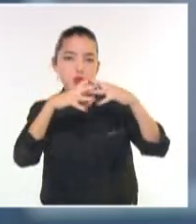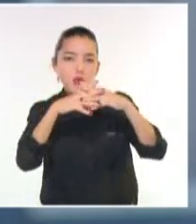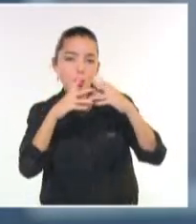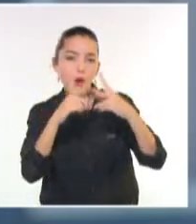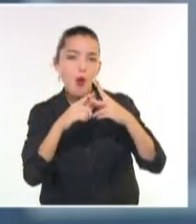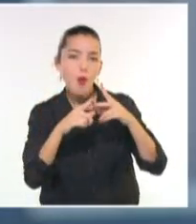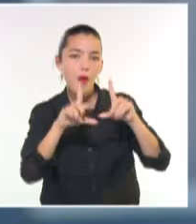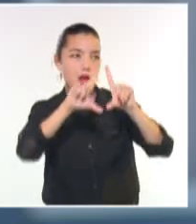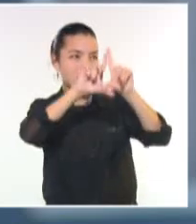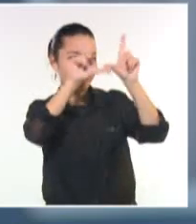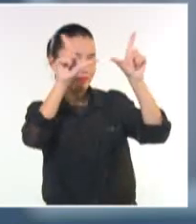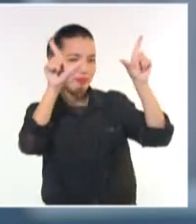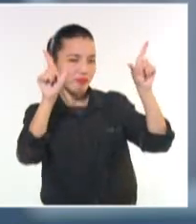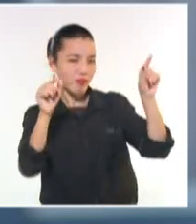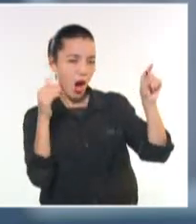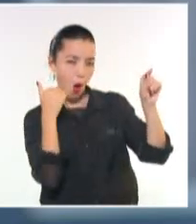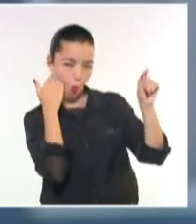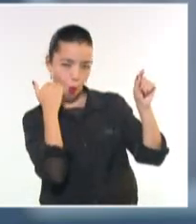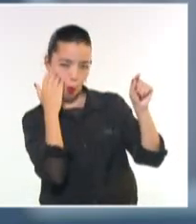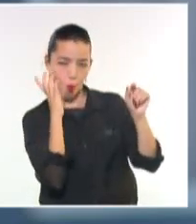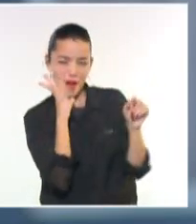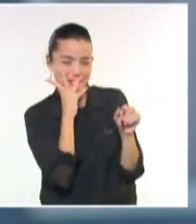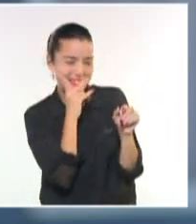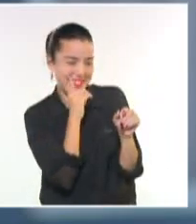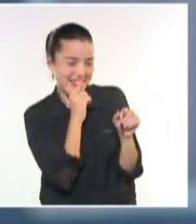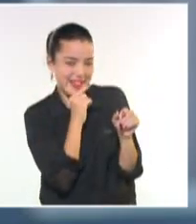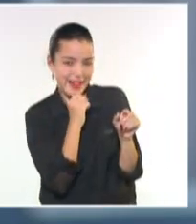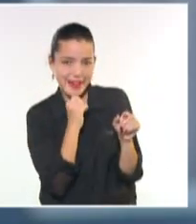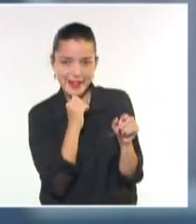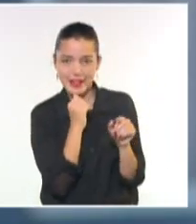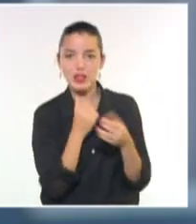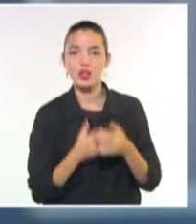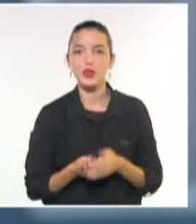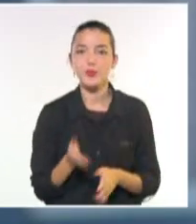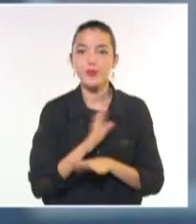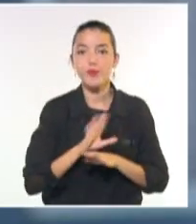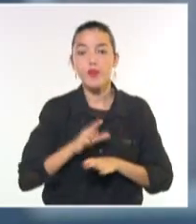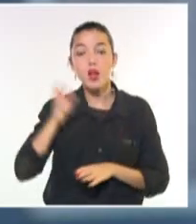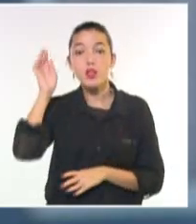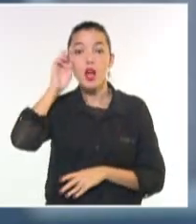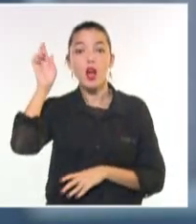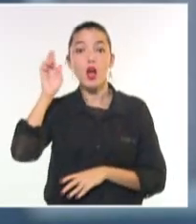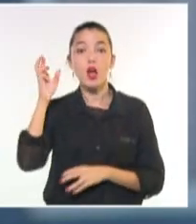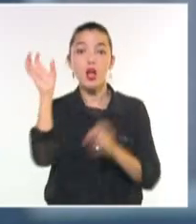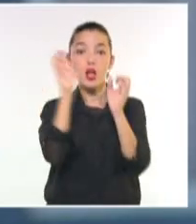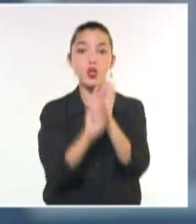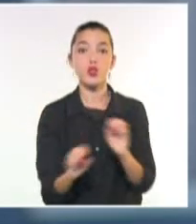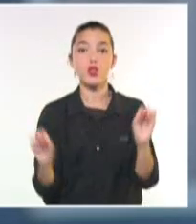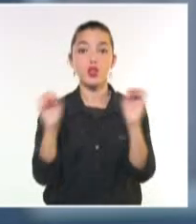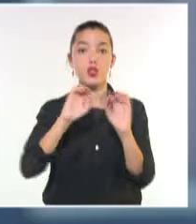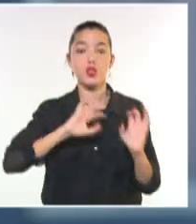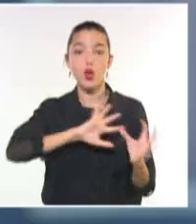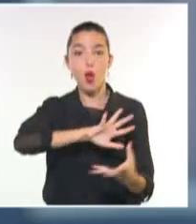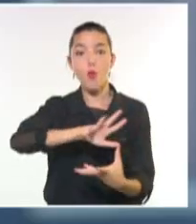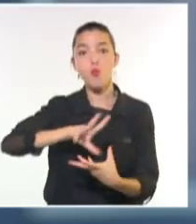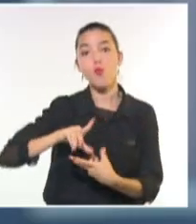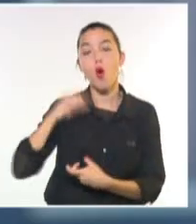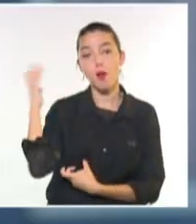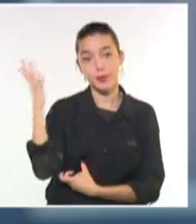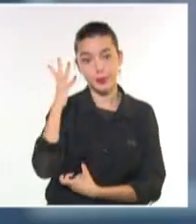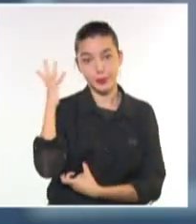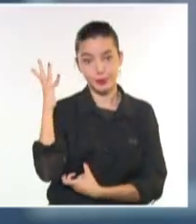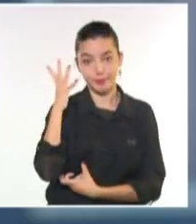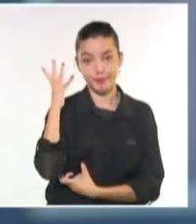en la ciudad de Matanzas. Algunas de sus obras han merecido el reconocimiento de la Organización Meteorológica Mundial. Cada instantánea es